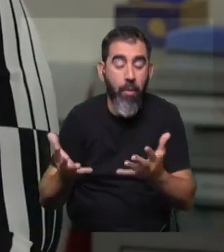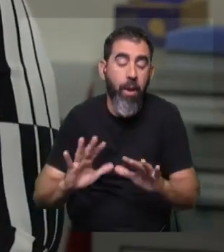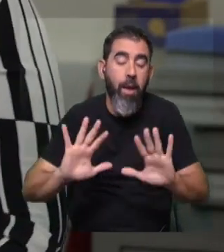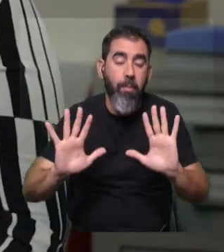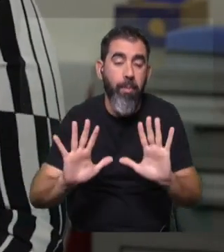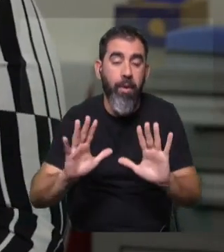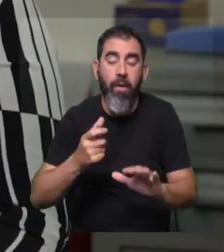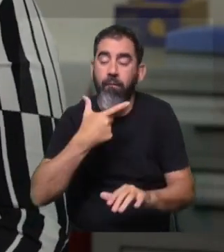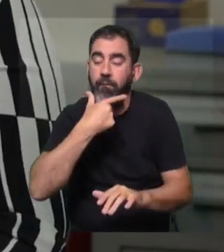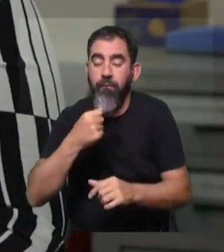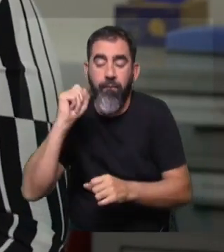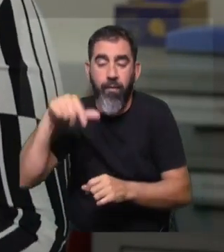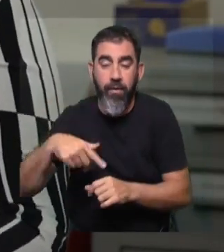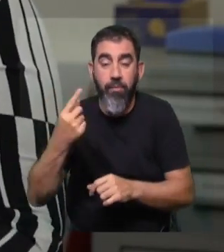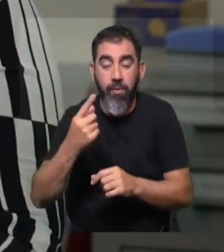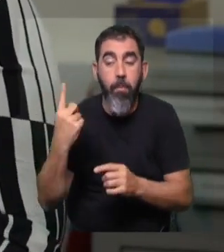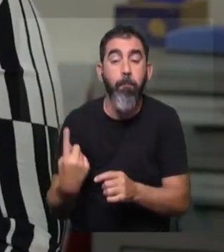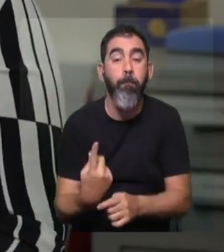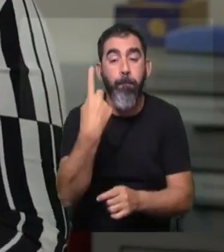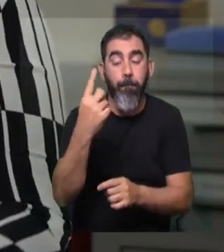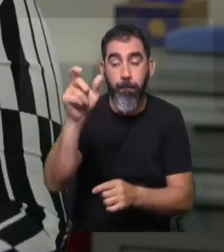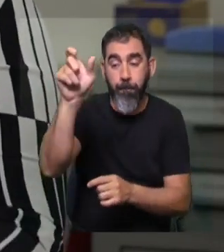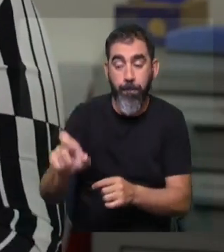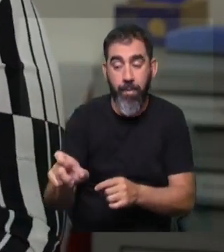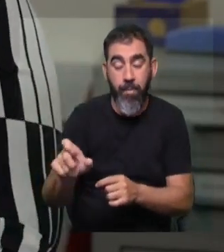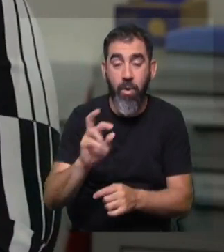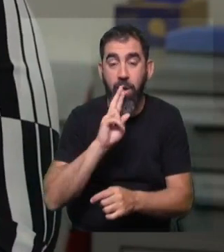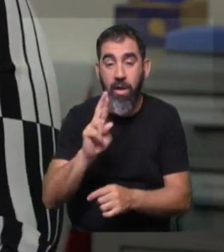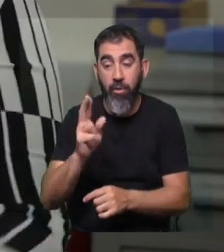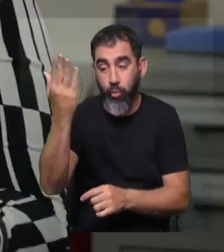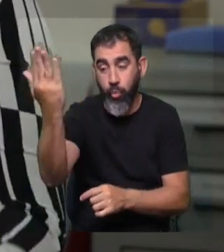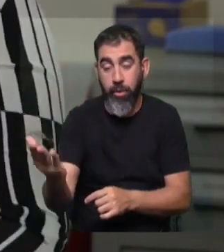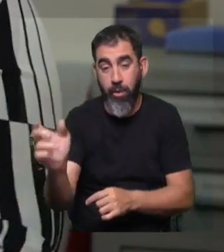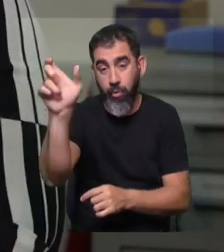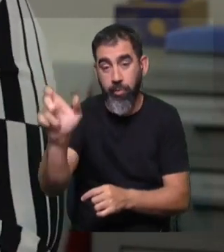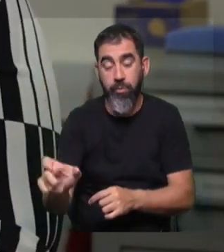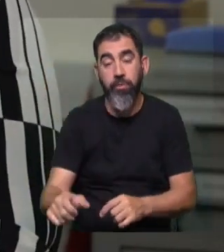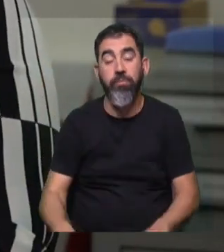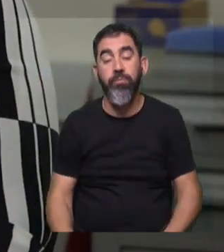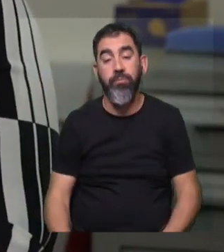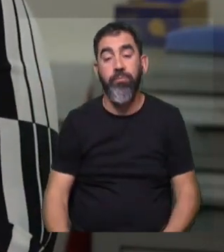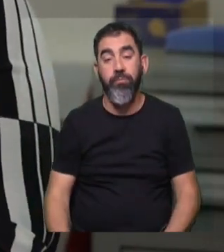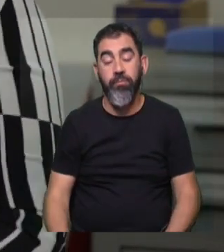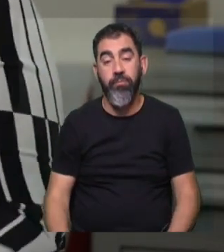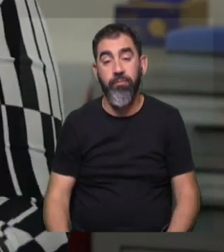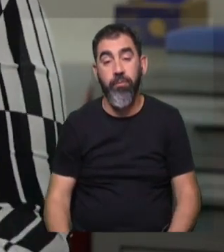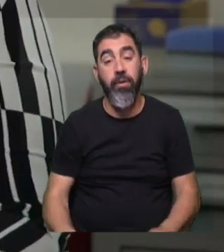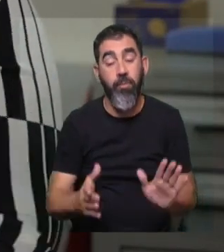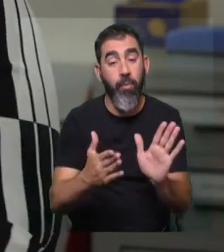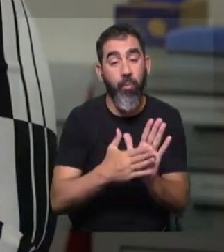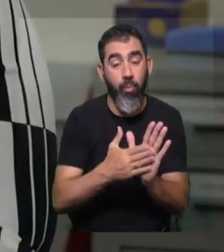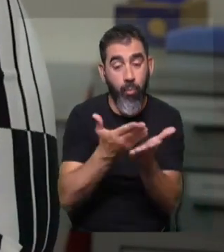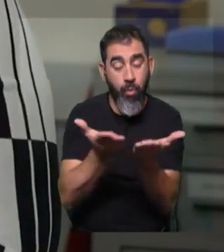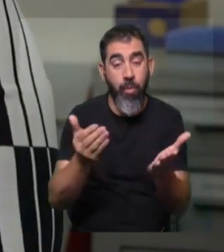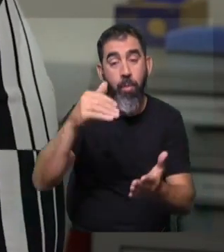muy común, pero el que dio los resultados y las evidencias para mostrar que eso era